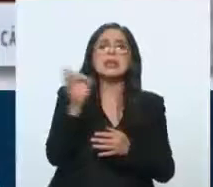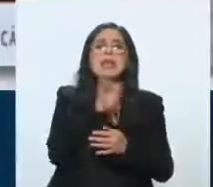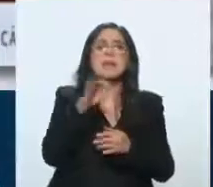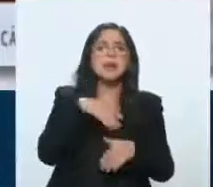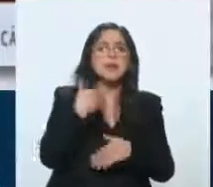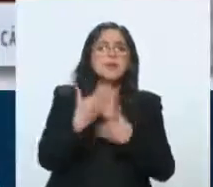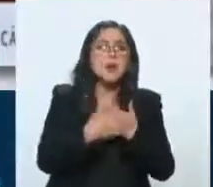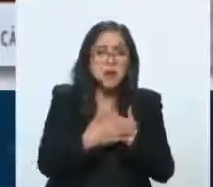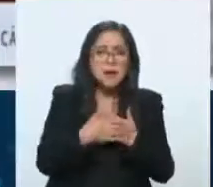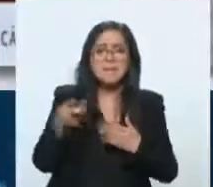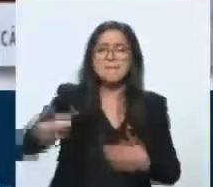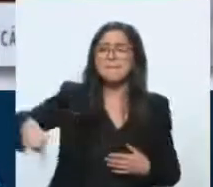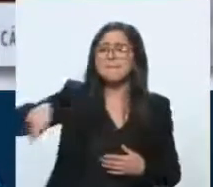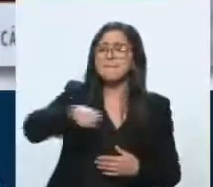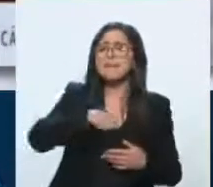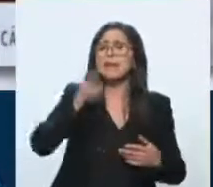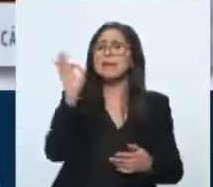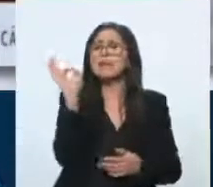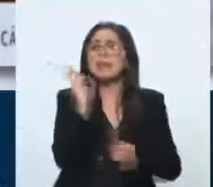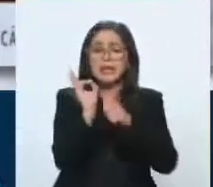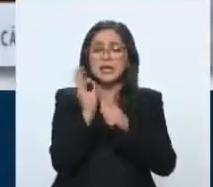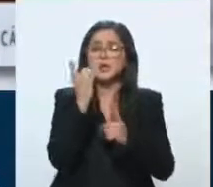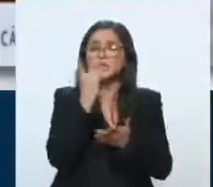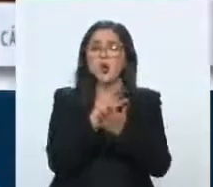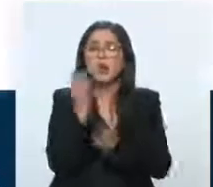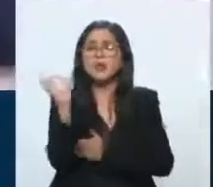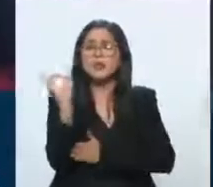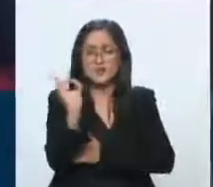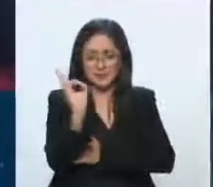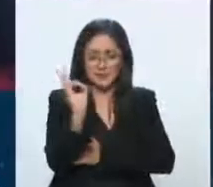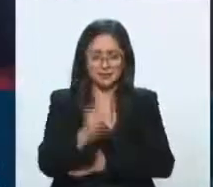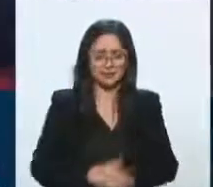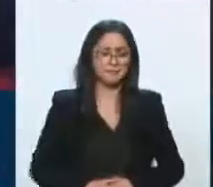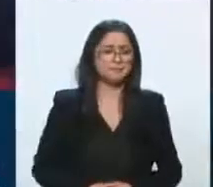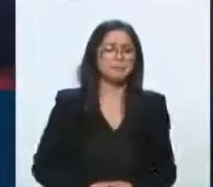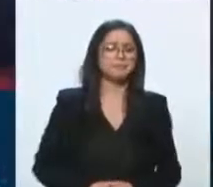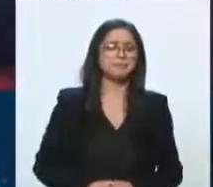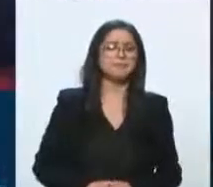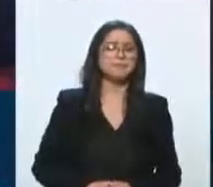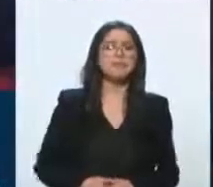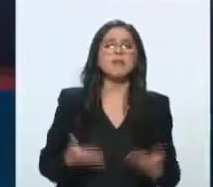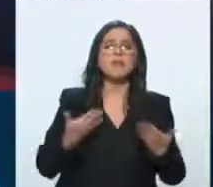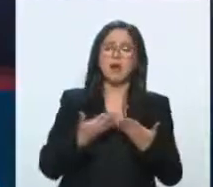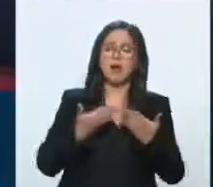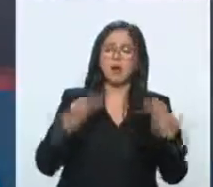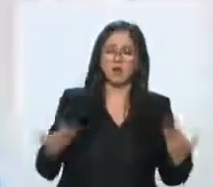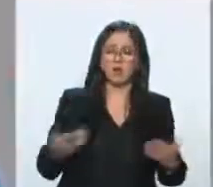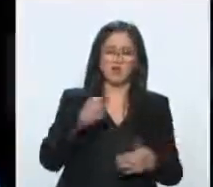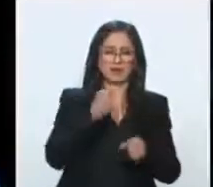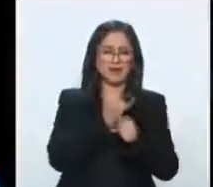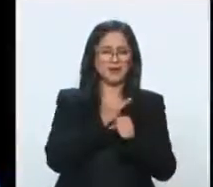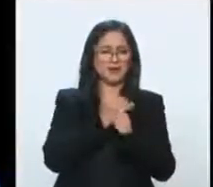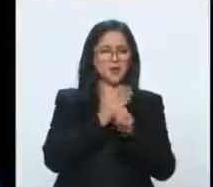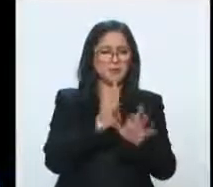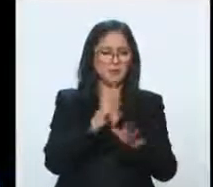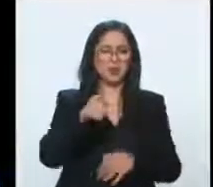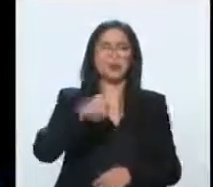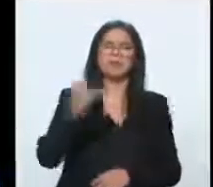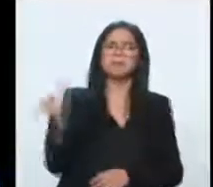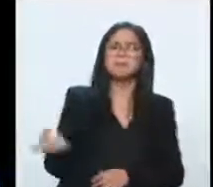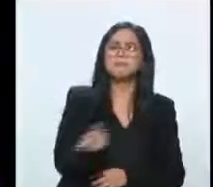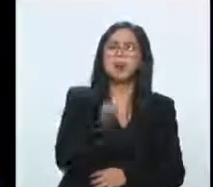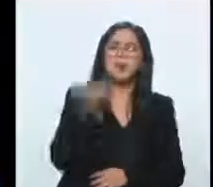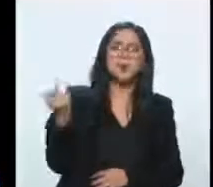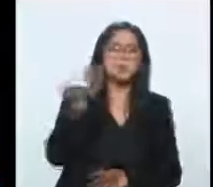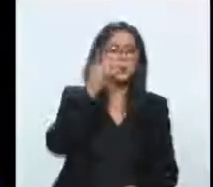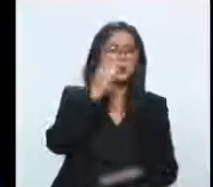es un escenario probable. Azul, Juan. Francisco, y sobre estos datos que estás dando, bueno, la siguiente encuesta va a tener nada más